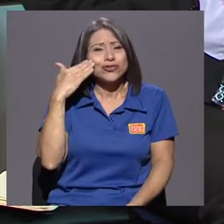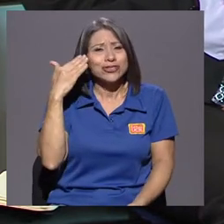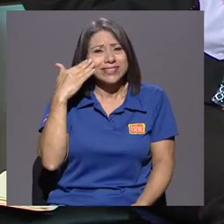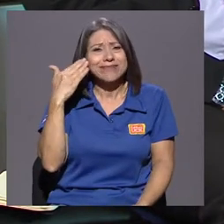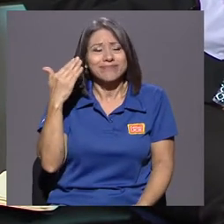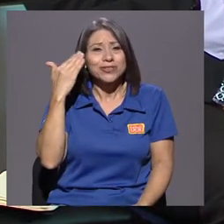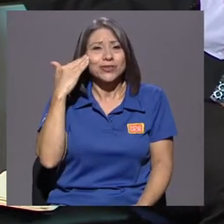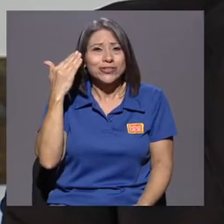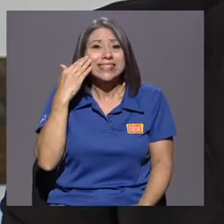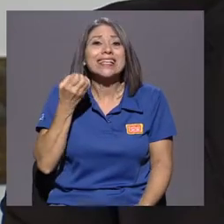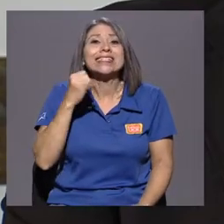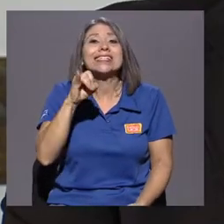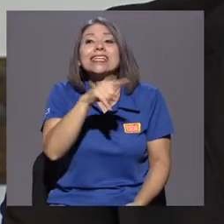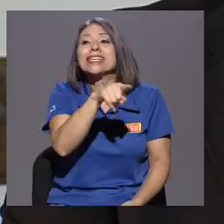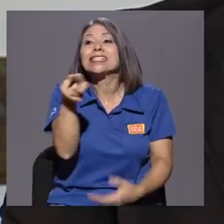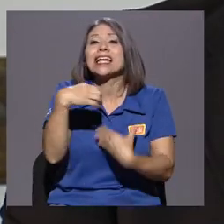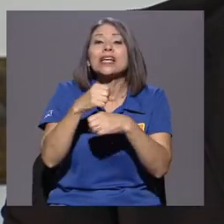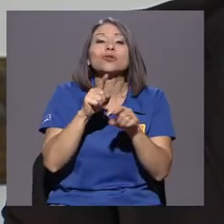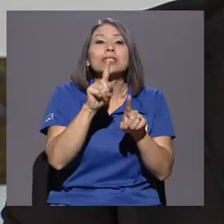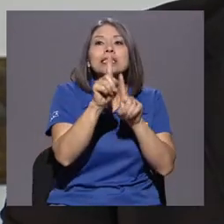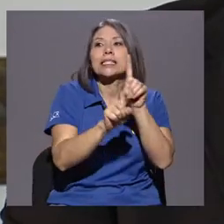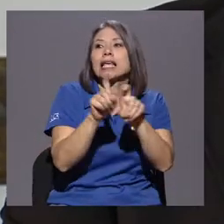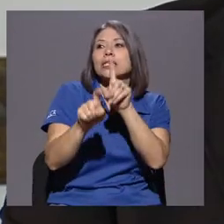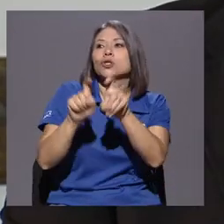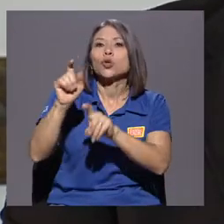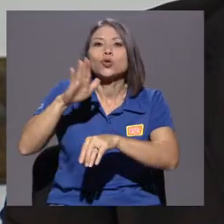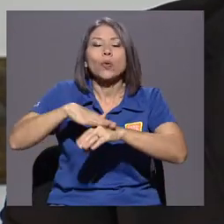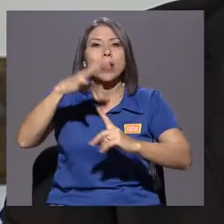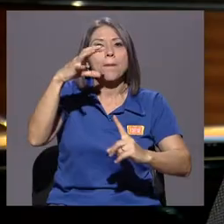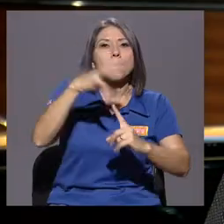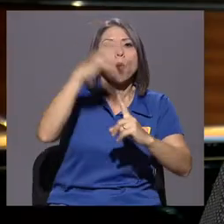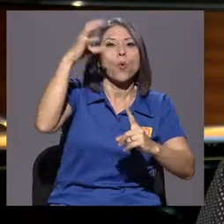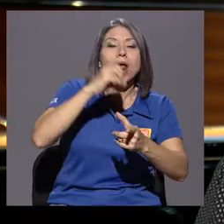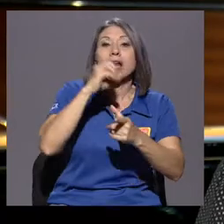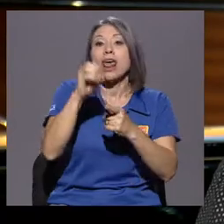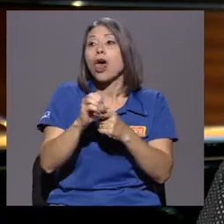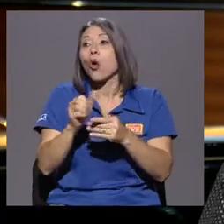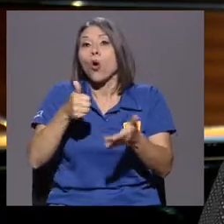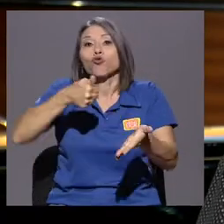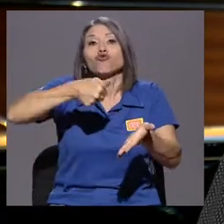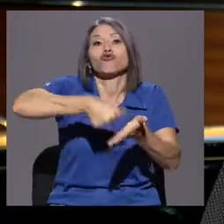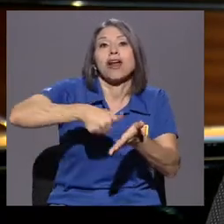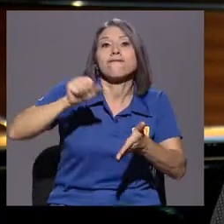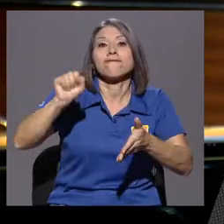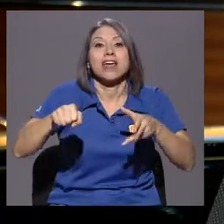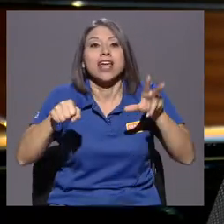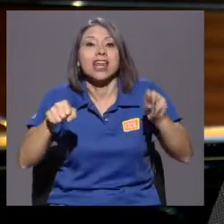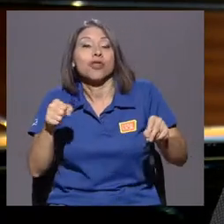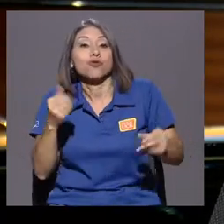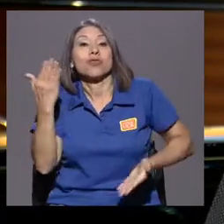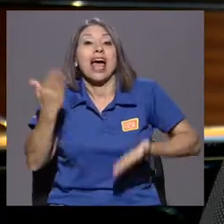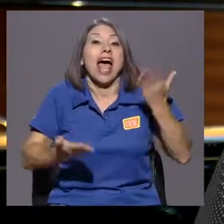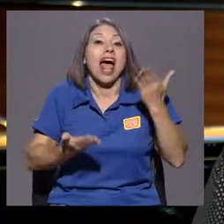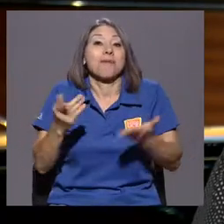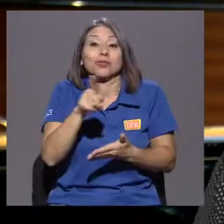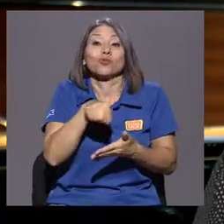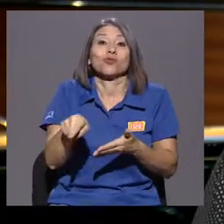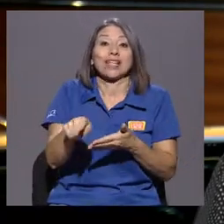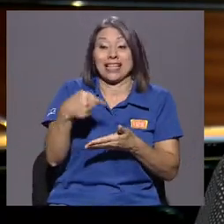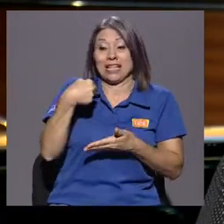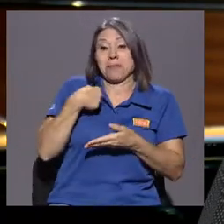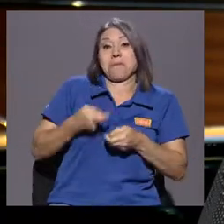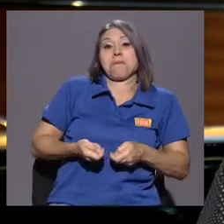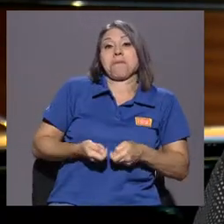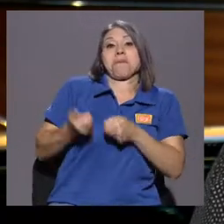si hiciera si se hiciera un censo de popularidad o una especie de referéndum posiblemente posiblemente me exiliaría del